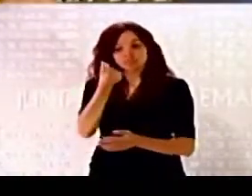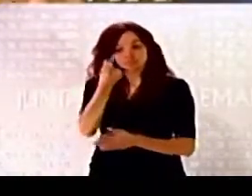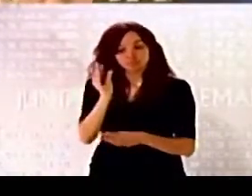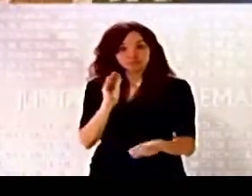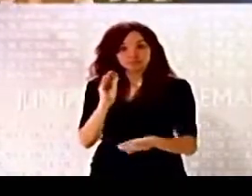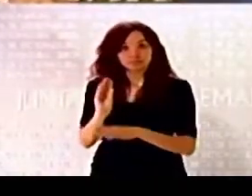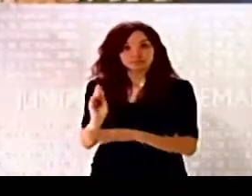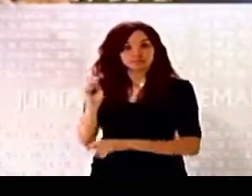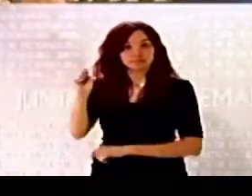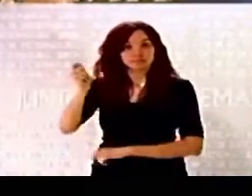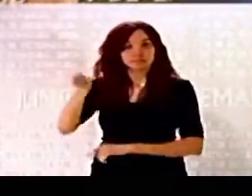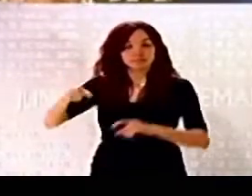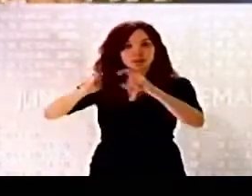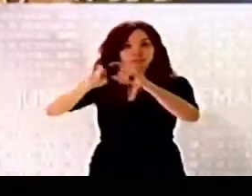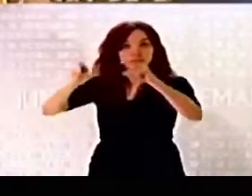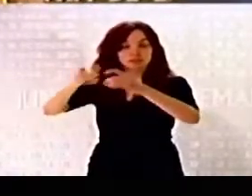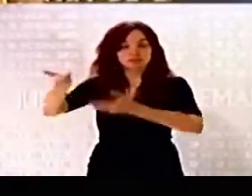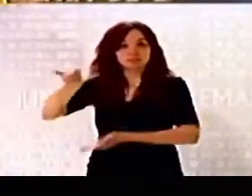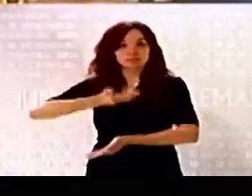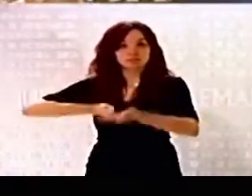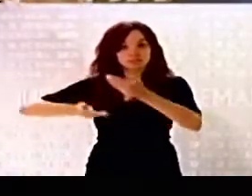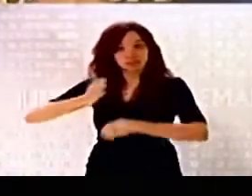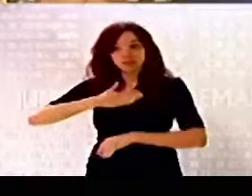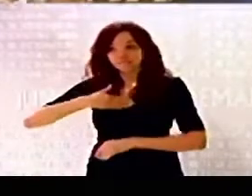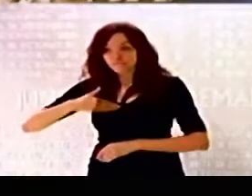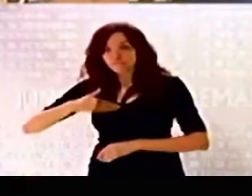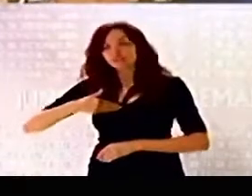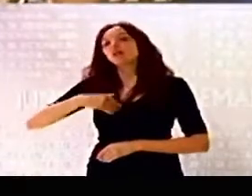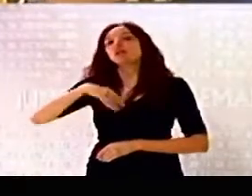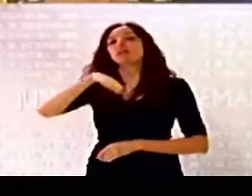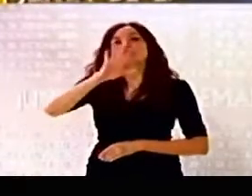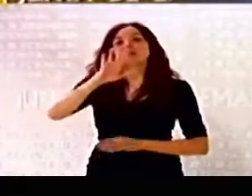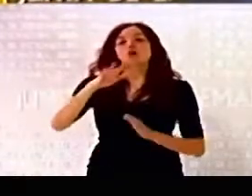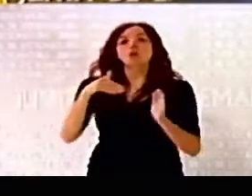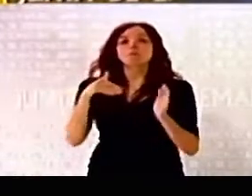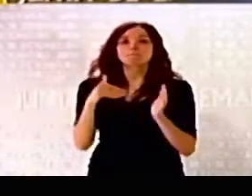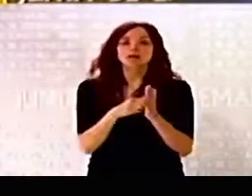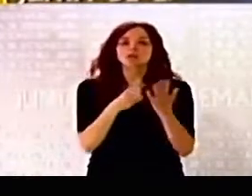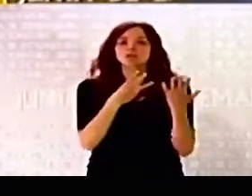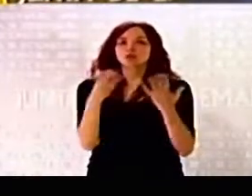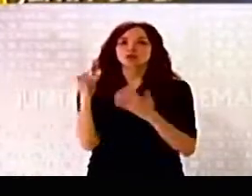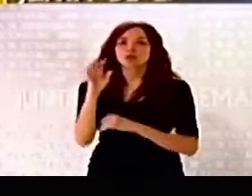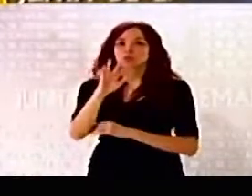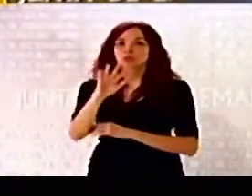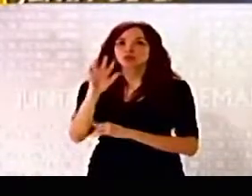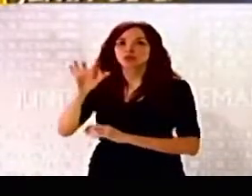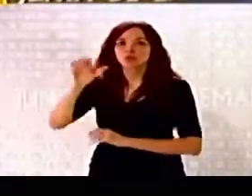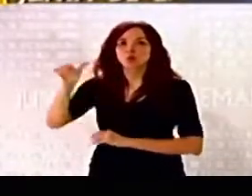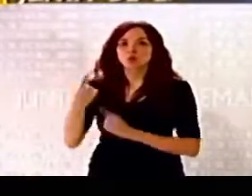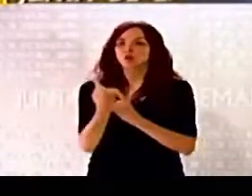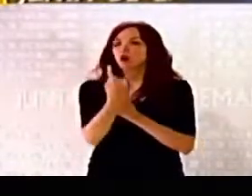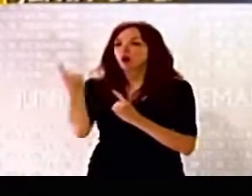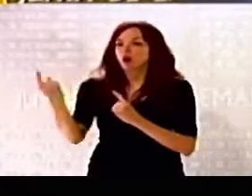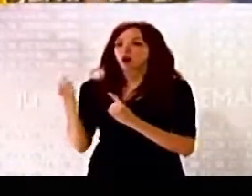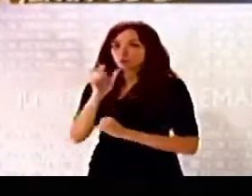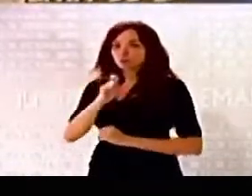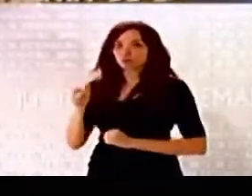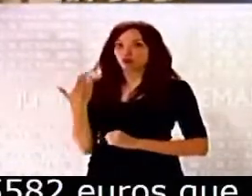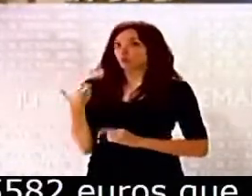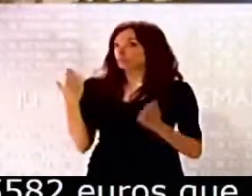empresas que colaboran en la contratación de 5.852 euros por participante, que evidentemente antes no existía